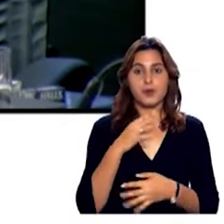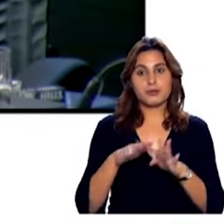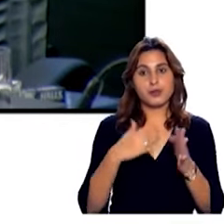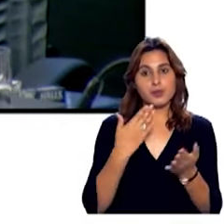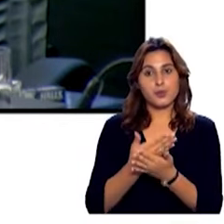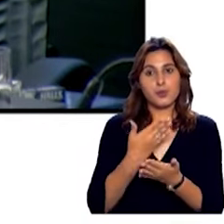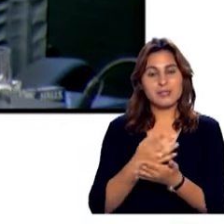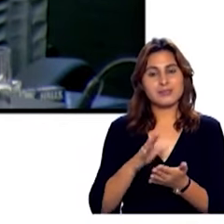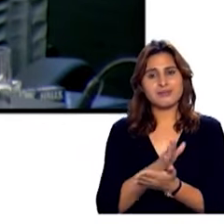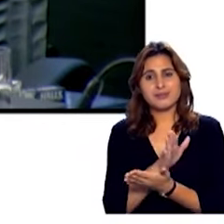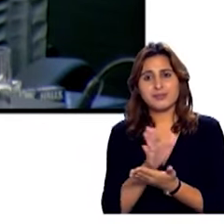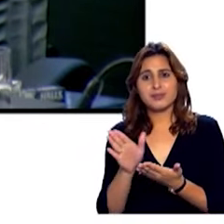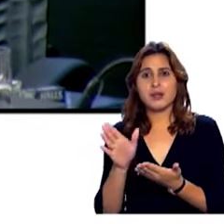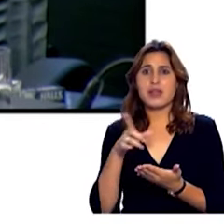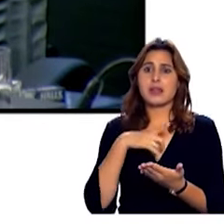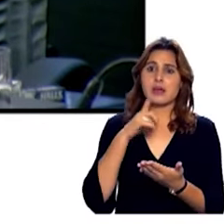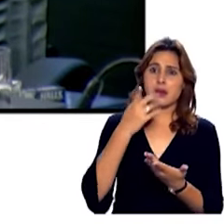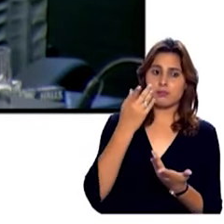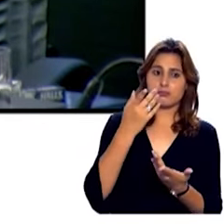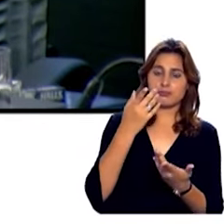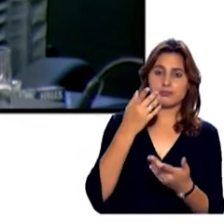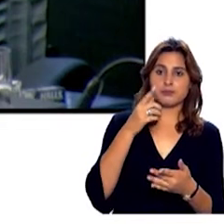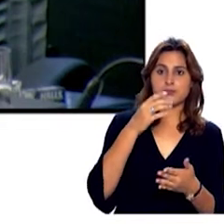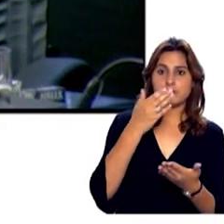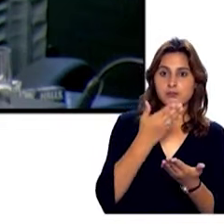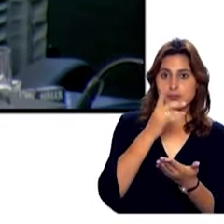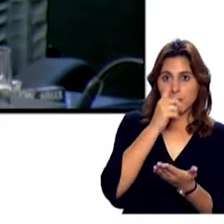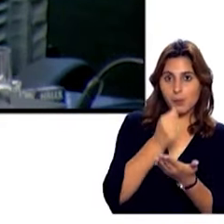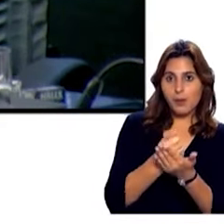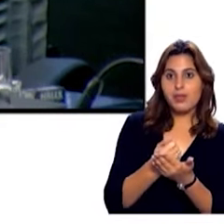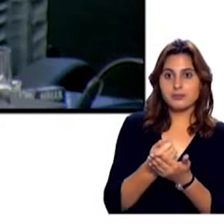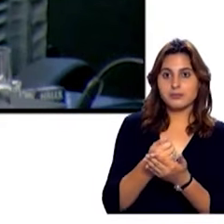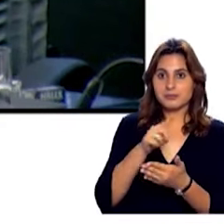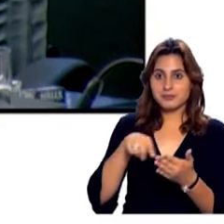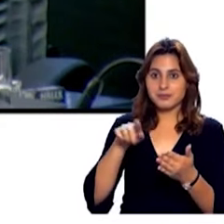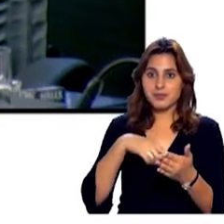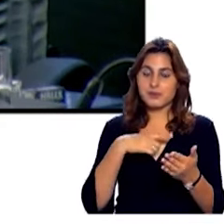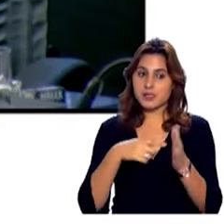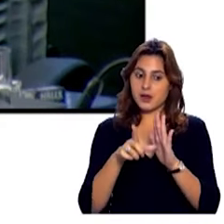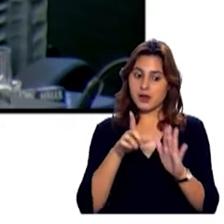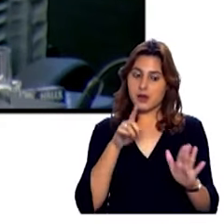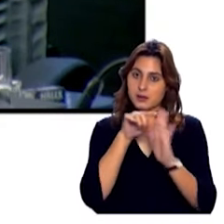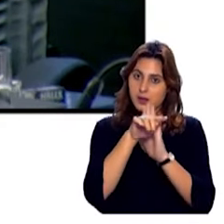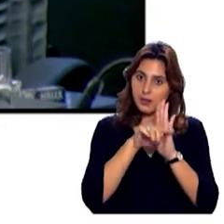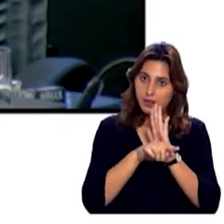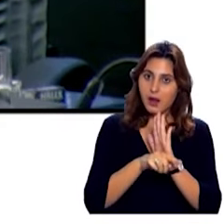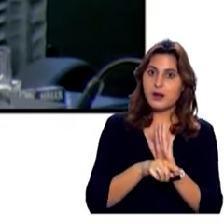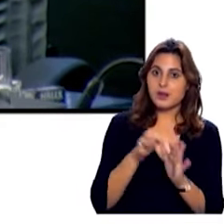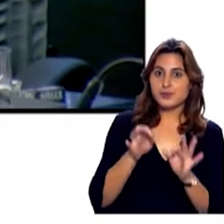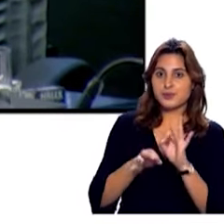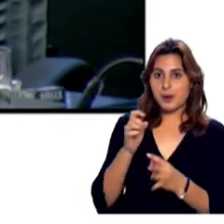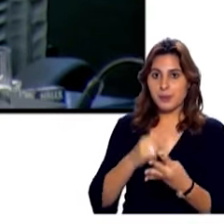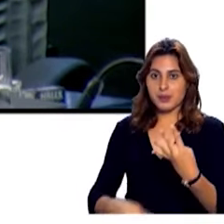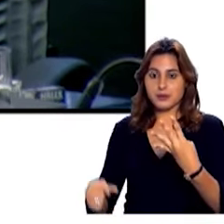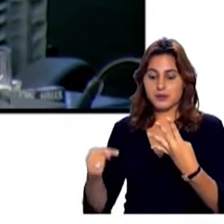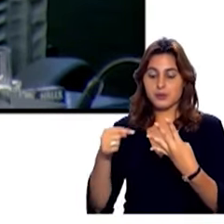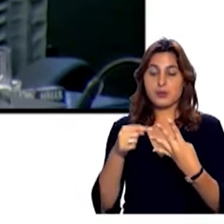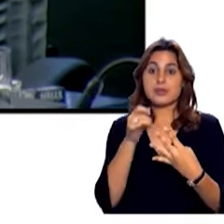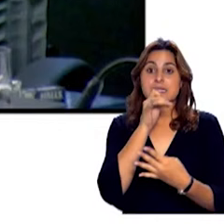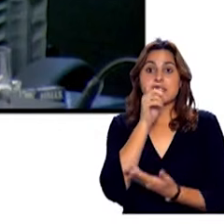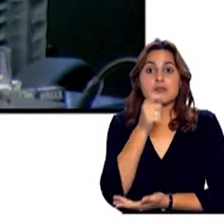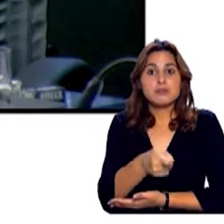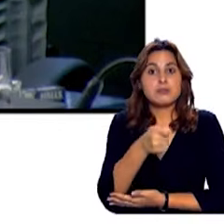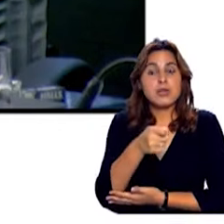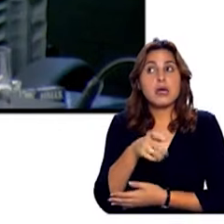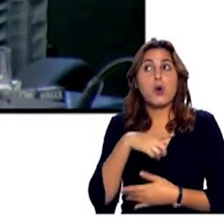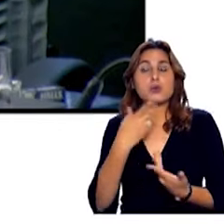dice analiza si se invoca si las pruebas Son legales si Hay prueba algunos supuestos dudosos con prueba